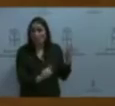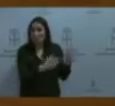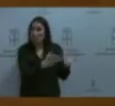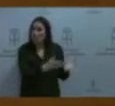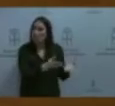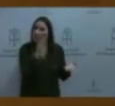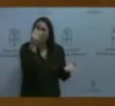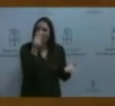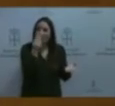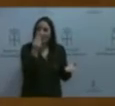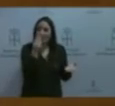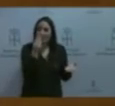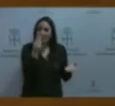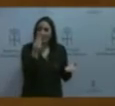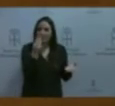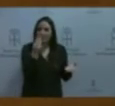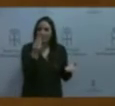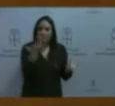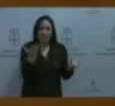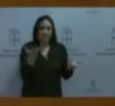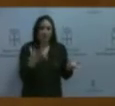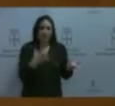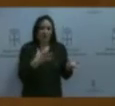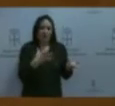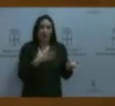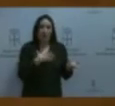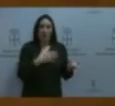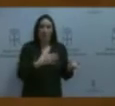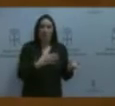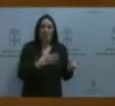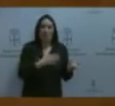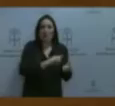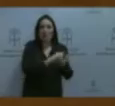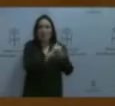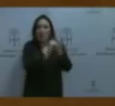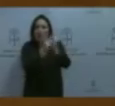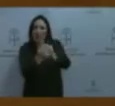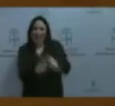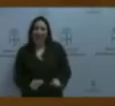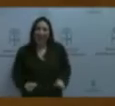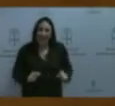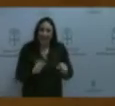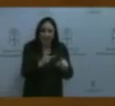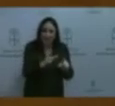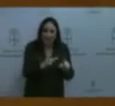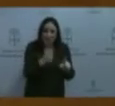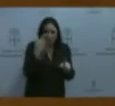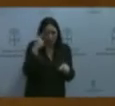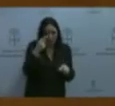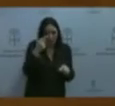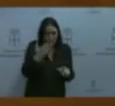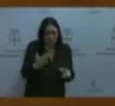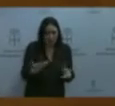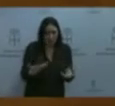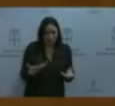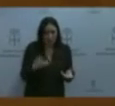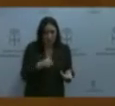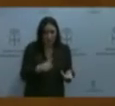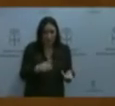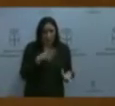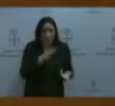ver donde hay variabilidad asistencial y, sobre todo, variabilidad en el gasto, que no parece explicable a priori que